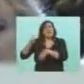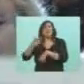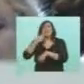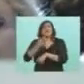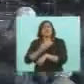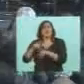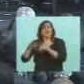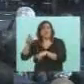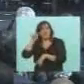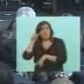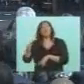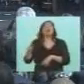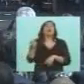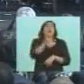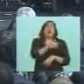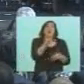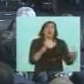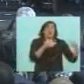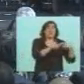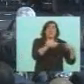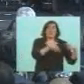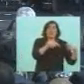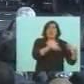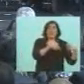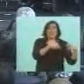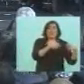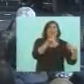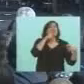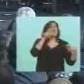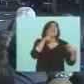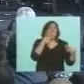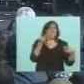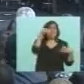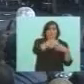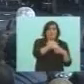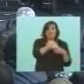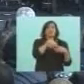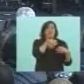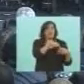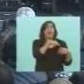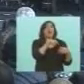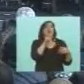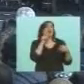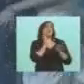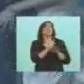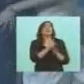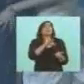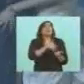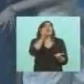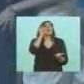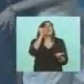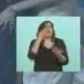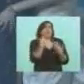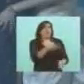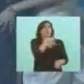La idea es que ese comité, Valvador, que esté integrado por la ANSES, que le vamos a transferir la propiedad, porque además sirve